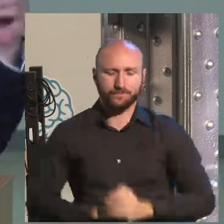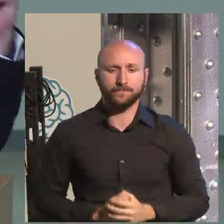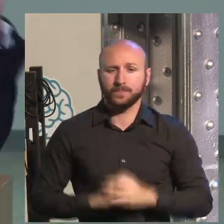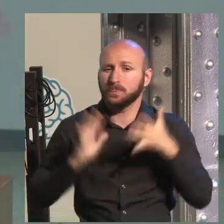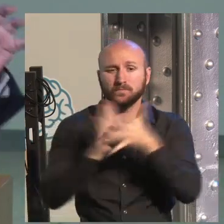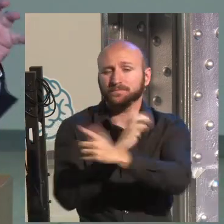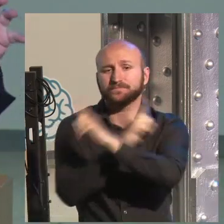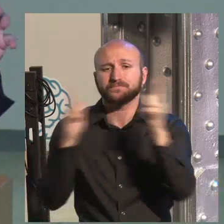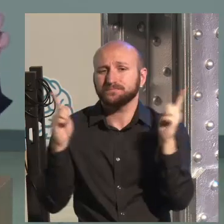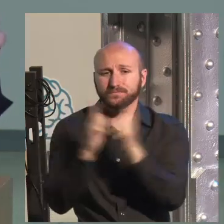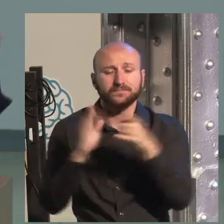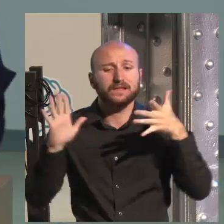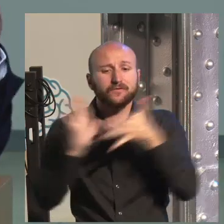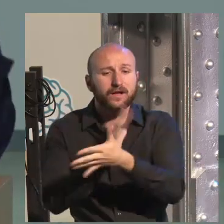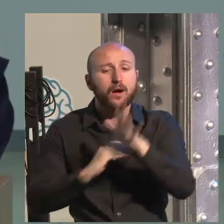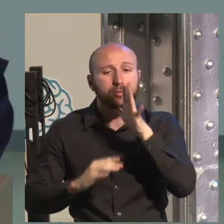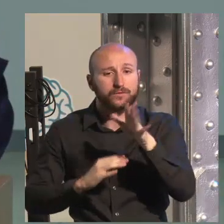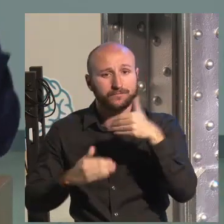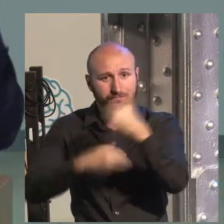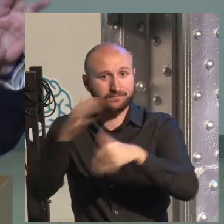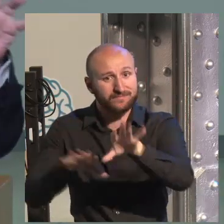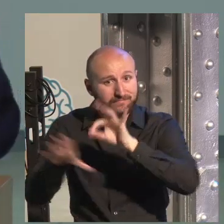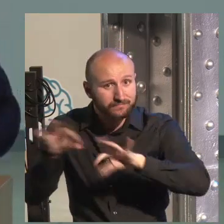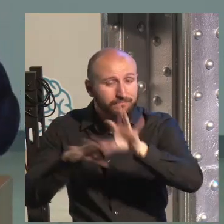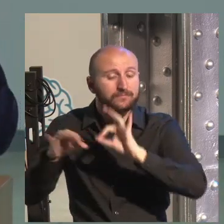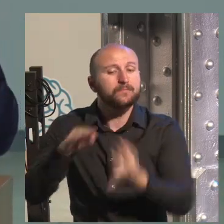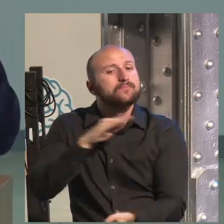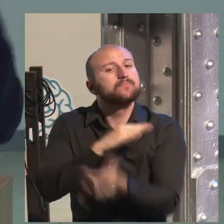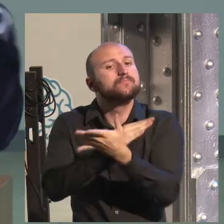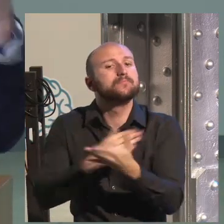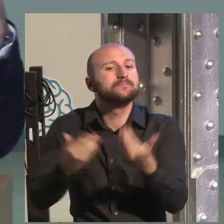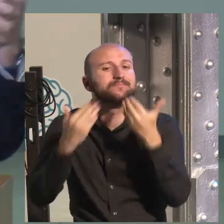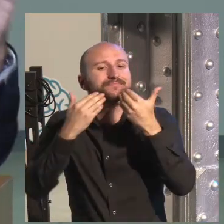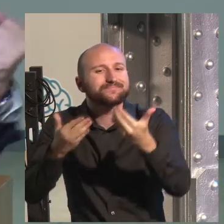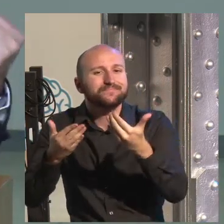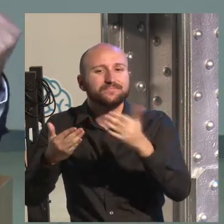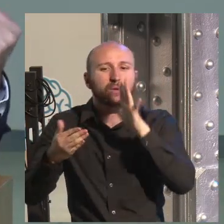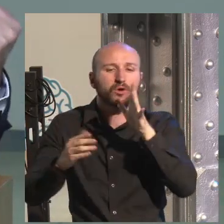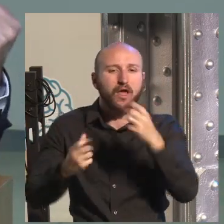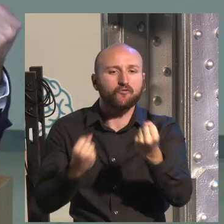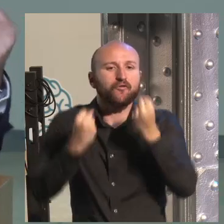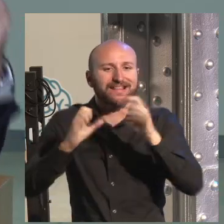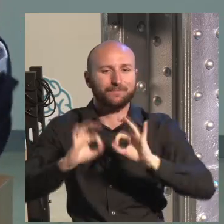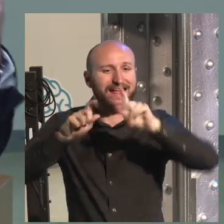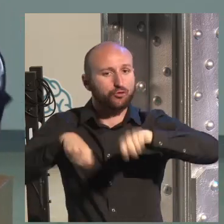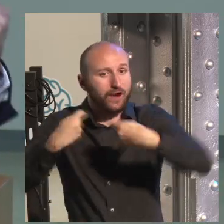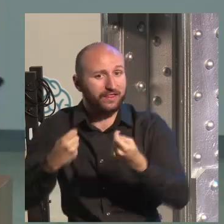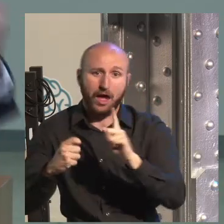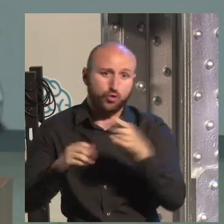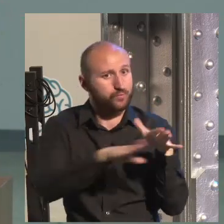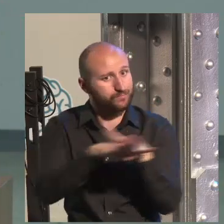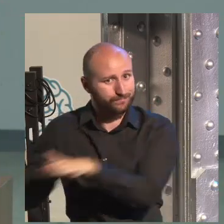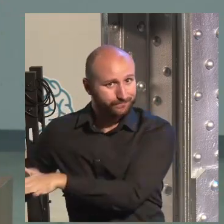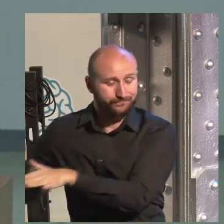breve, que las presiones de selección ya no proceden de las fuerzas hostiles de la naturaleza. Es decir, que